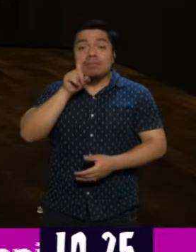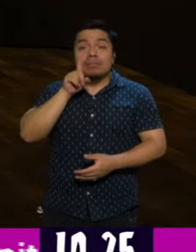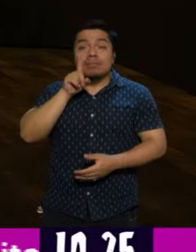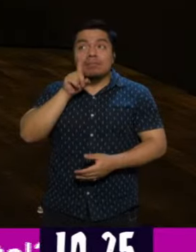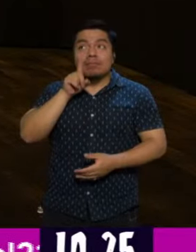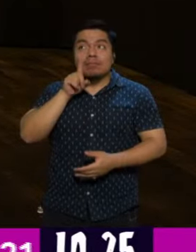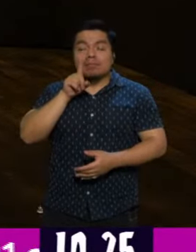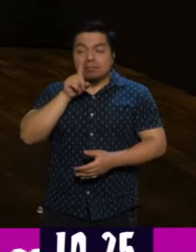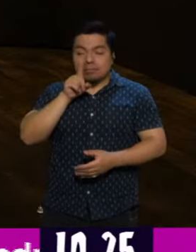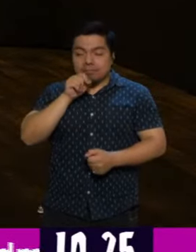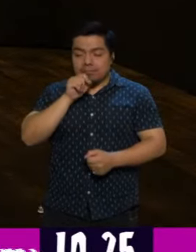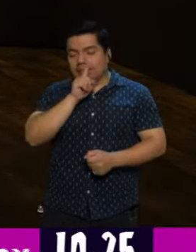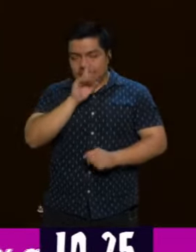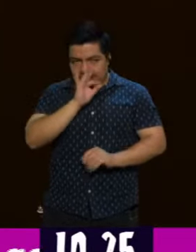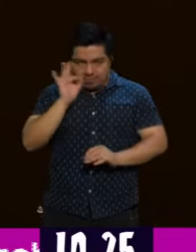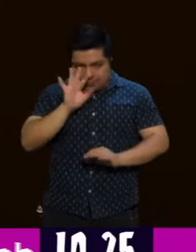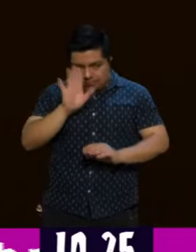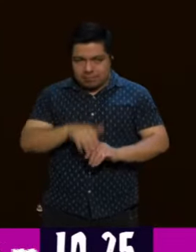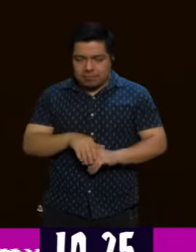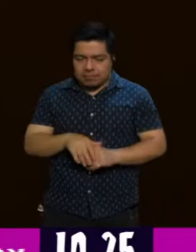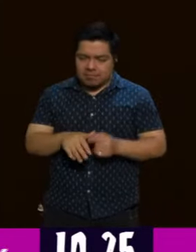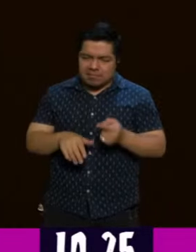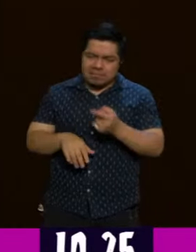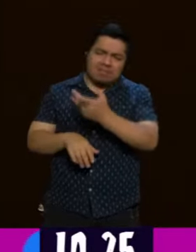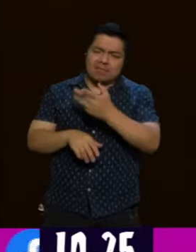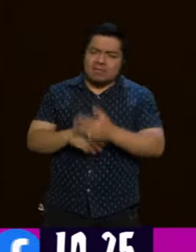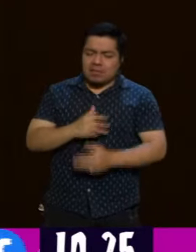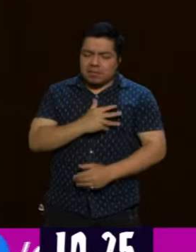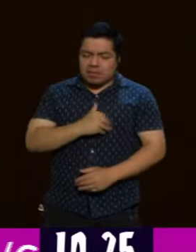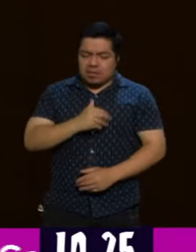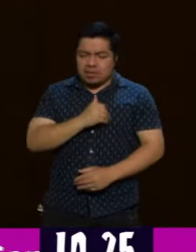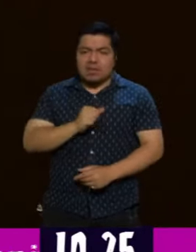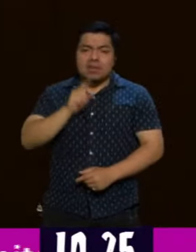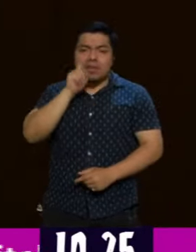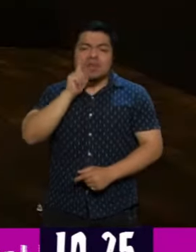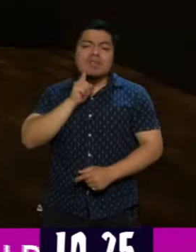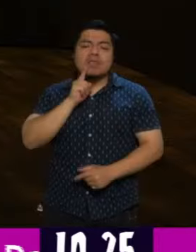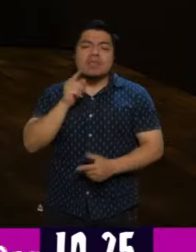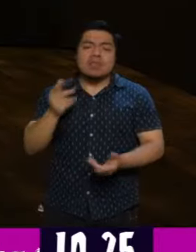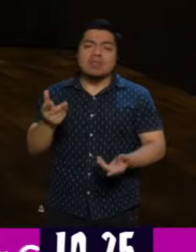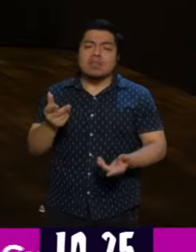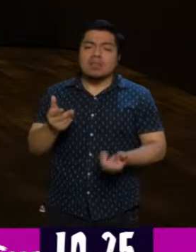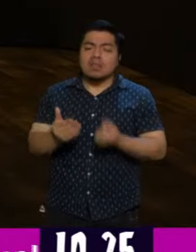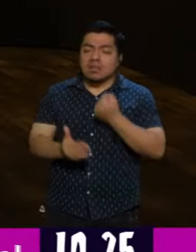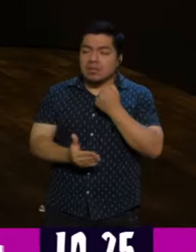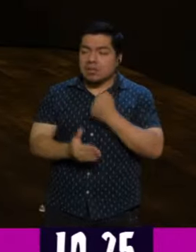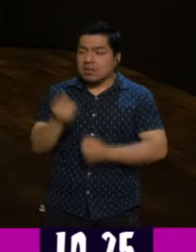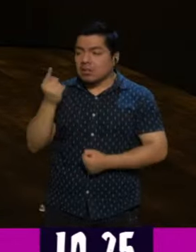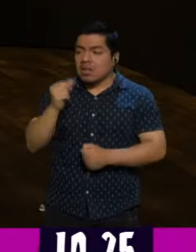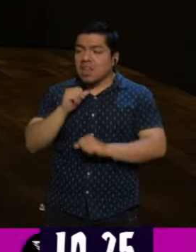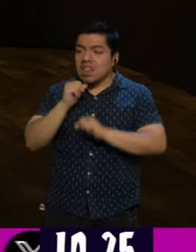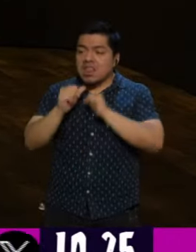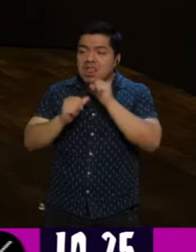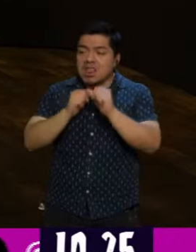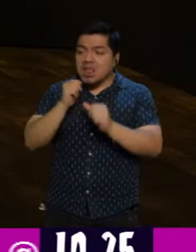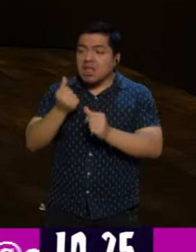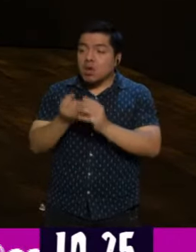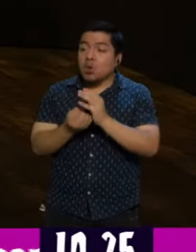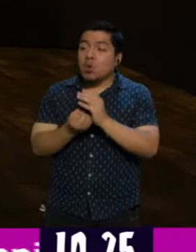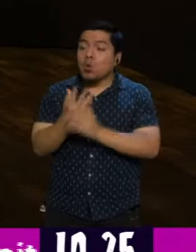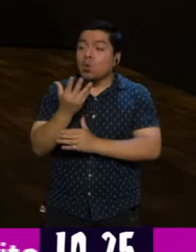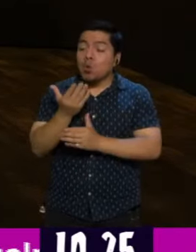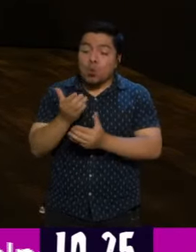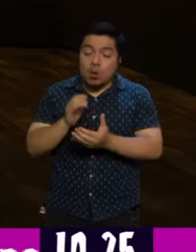mejor no hables. ¿Y tú qué me dices de tu hija? ¿Por qué no le has conseguido un nuevo